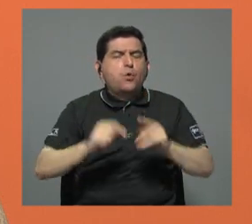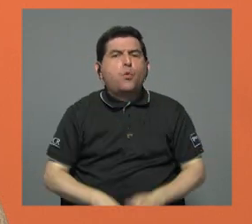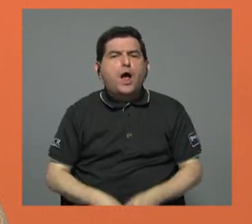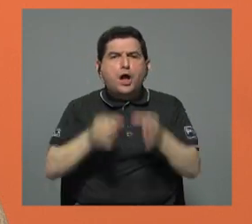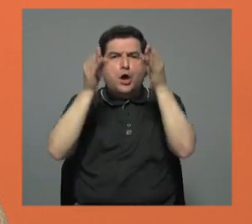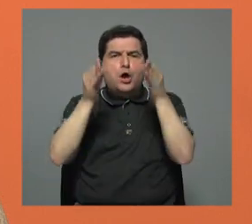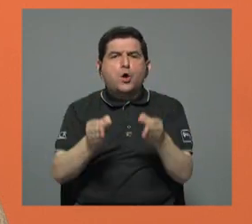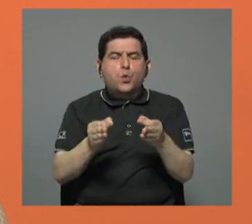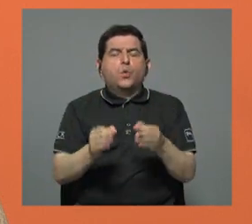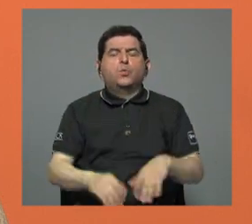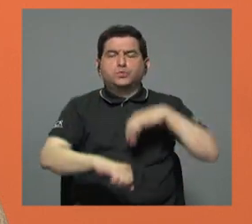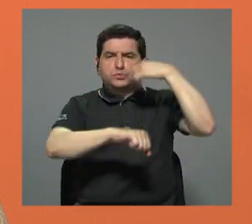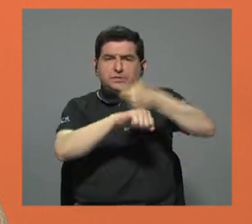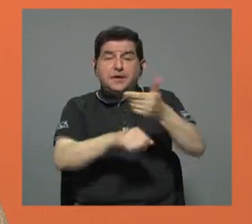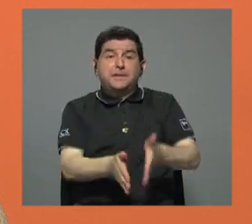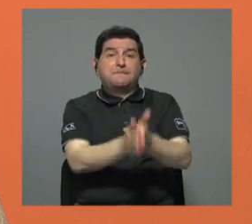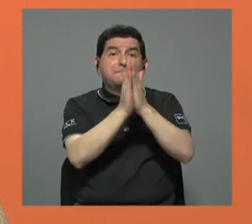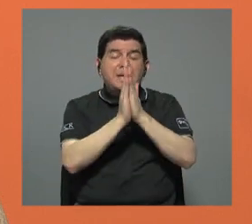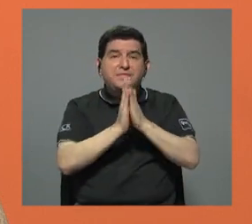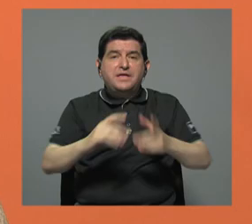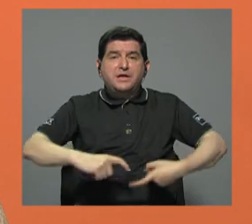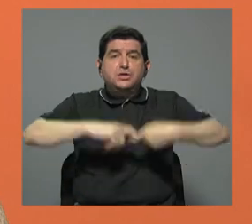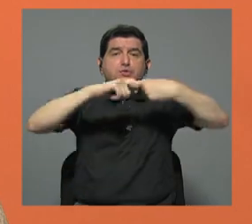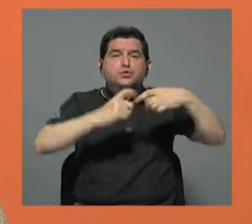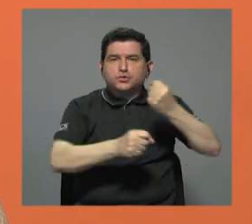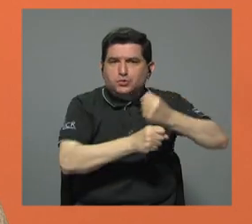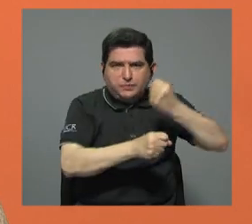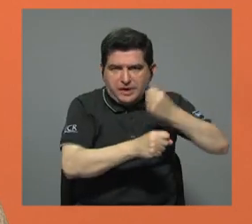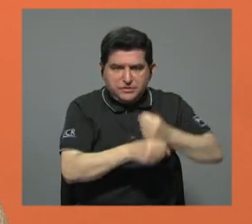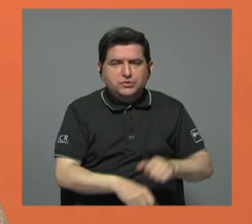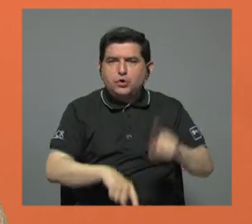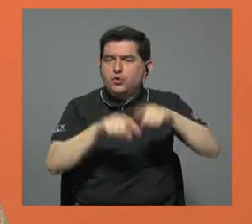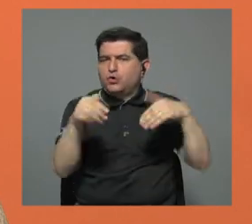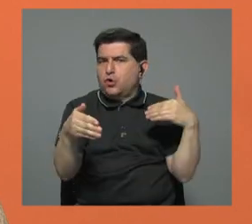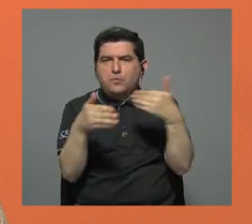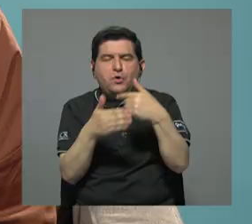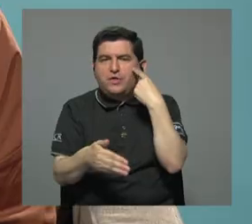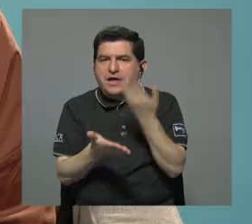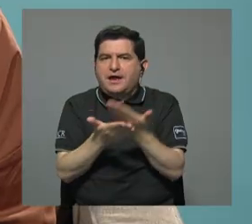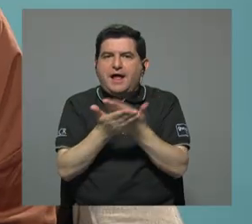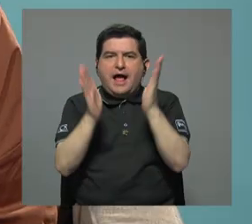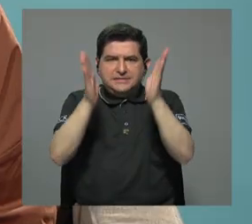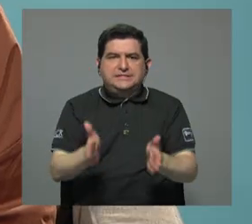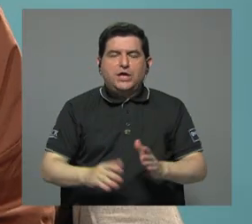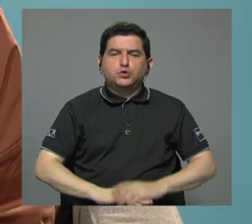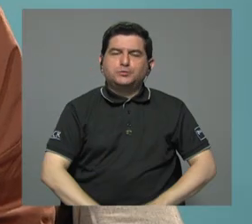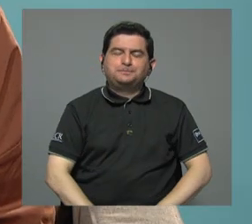juzgado que básicamente está solicitando suspensión de cargos y que no se acerquen a festivos